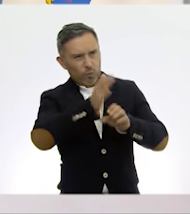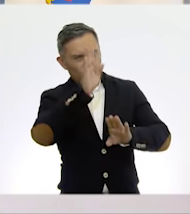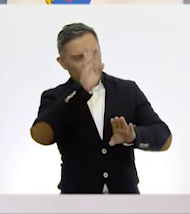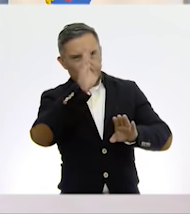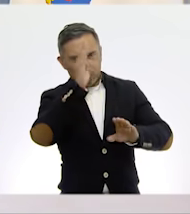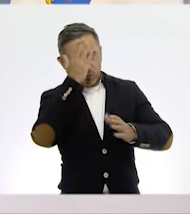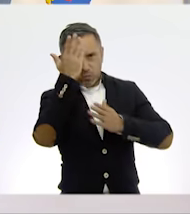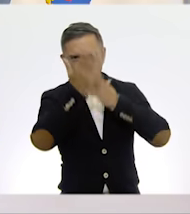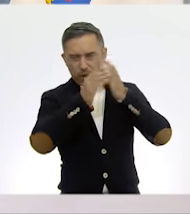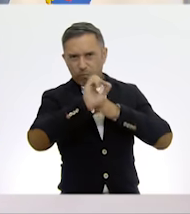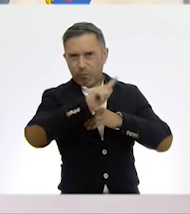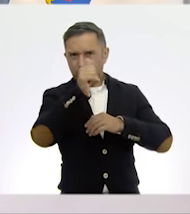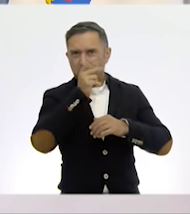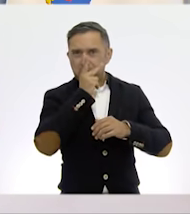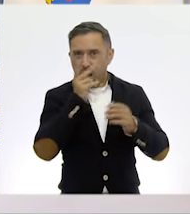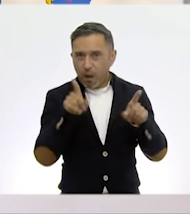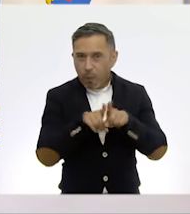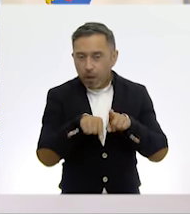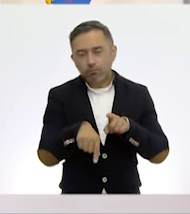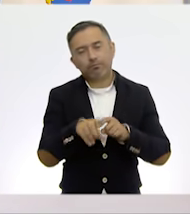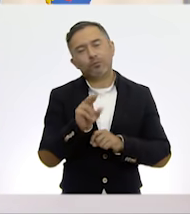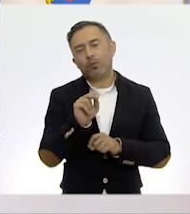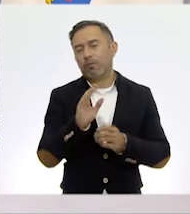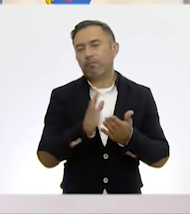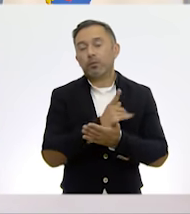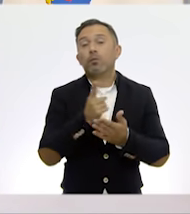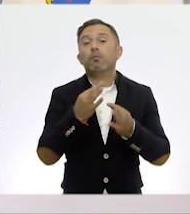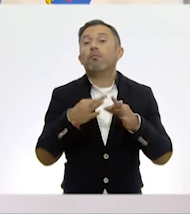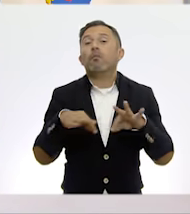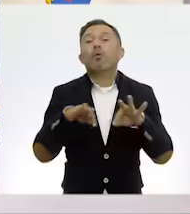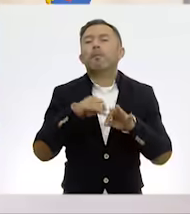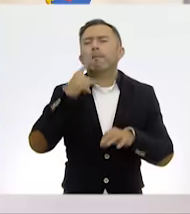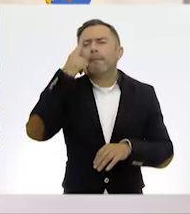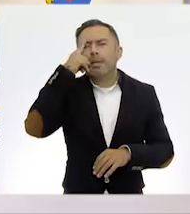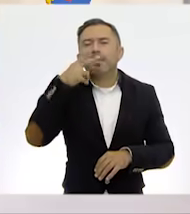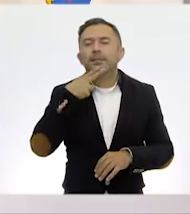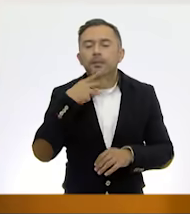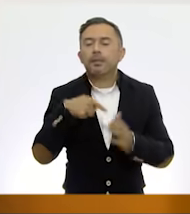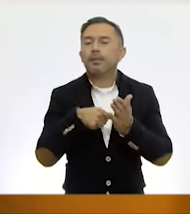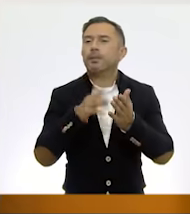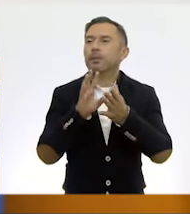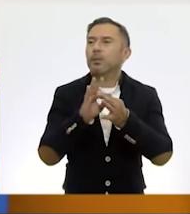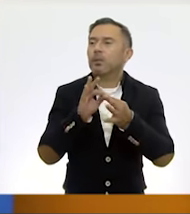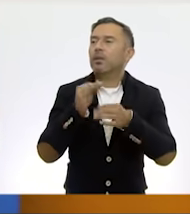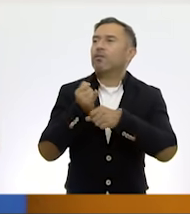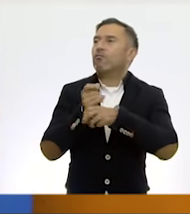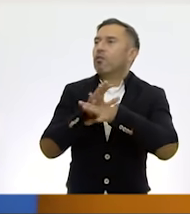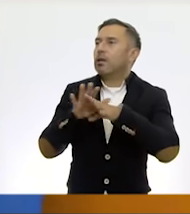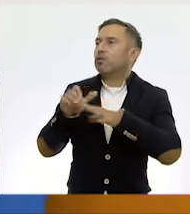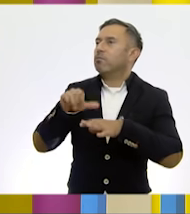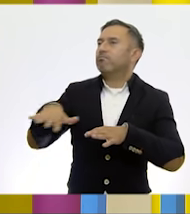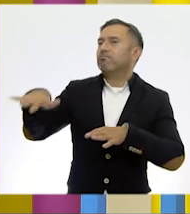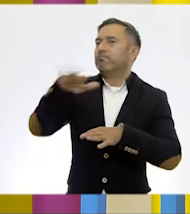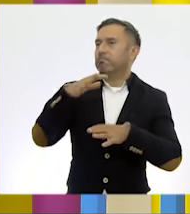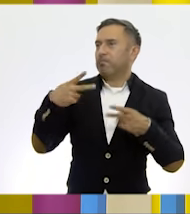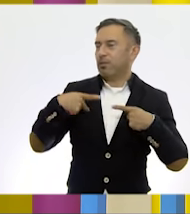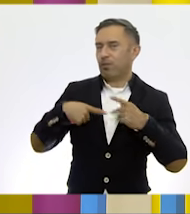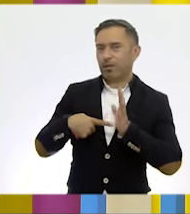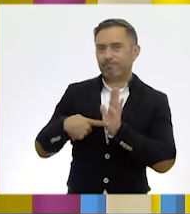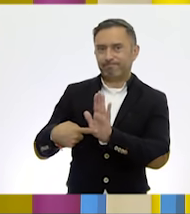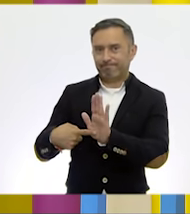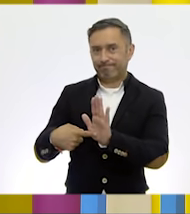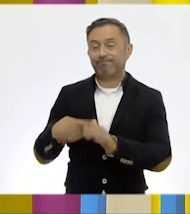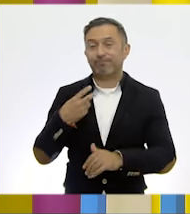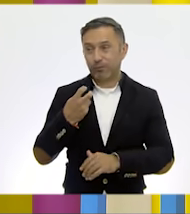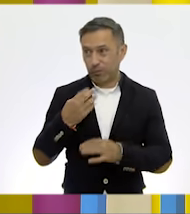porque la intención de un folleto o su utilidad es compartir información con otros. Muy importante ese punto, por supuesto. Vamos